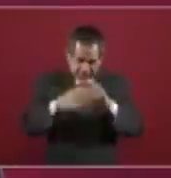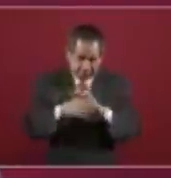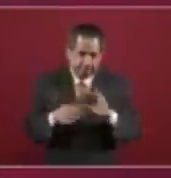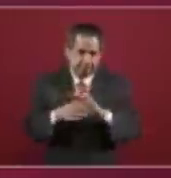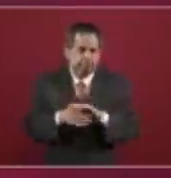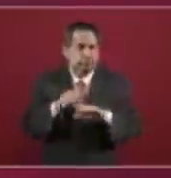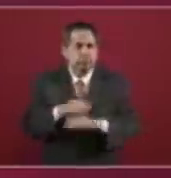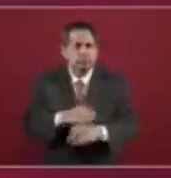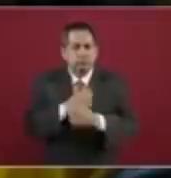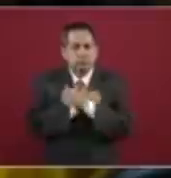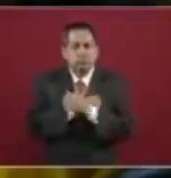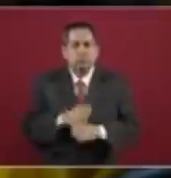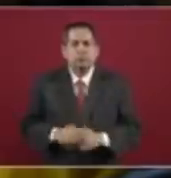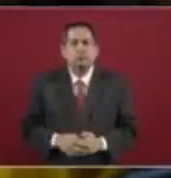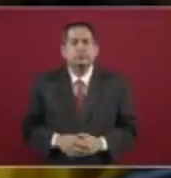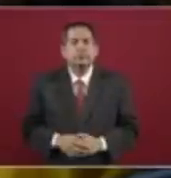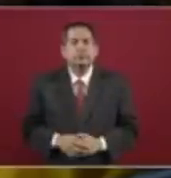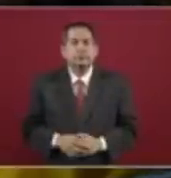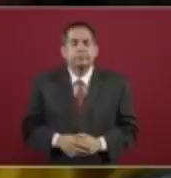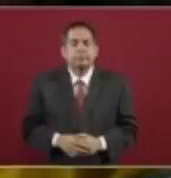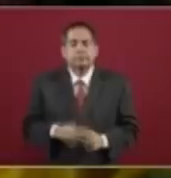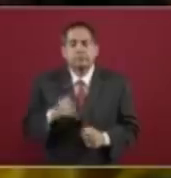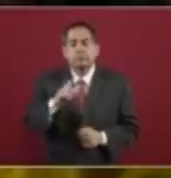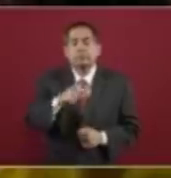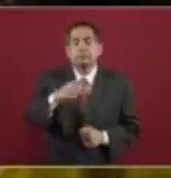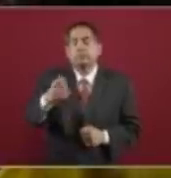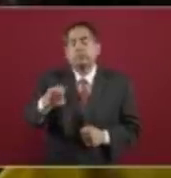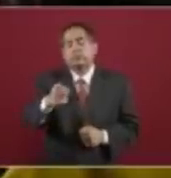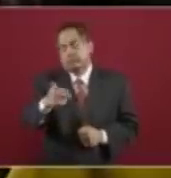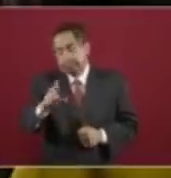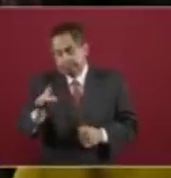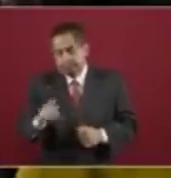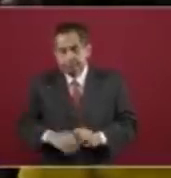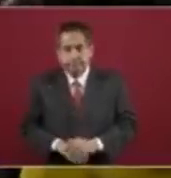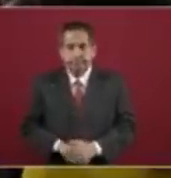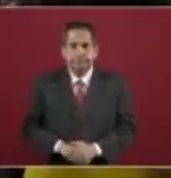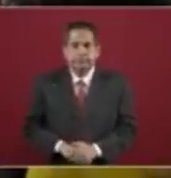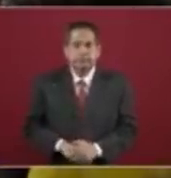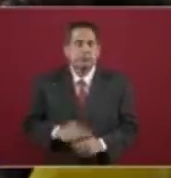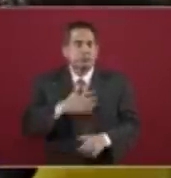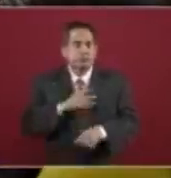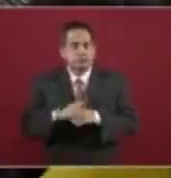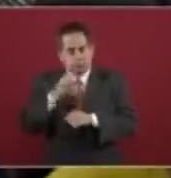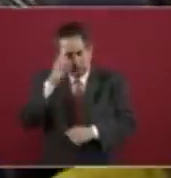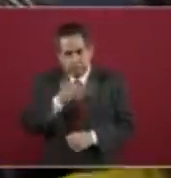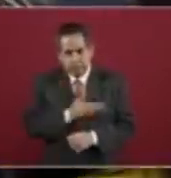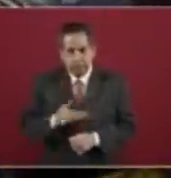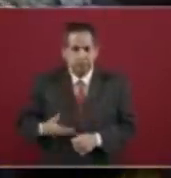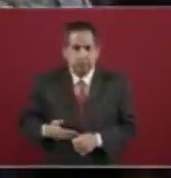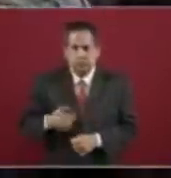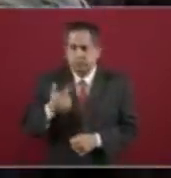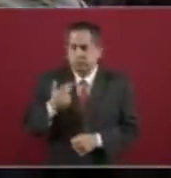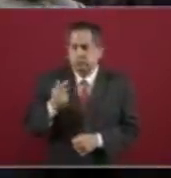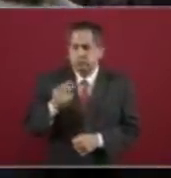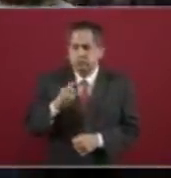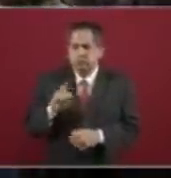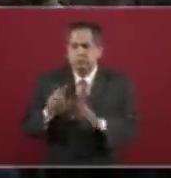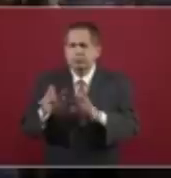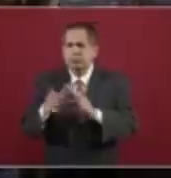lo educativo. Quedamos a que la compañera. Buenos días, presidente. Soy Jocelyn Gutiérrez, de